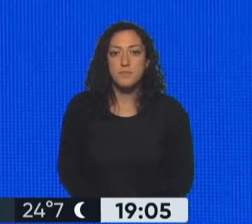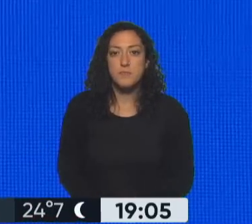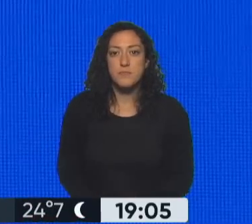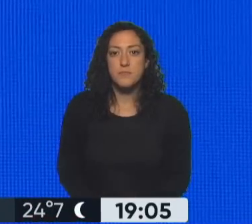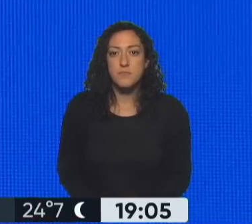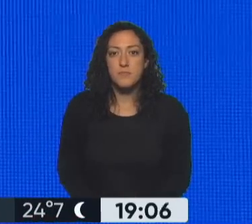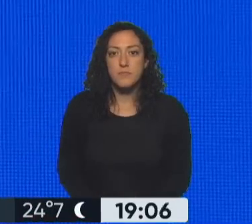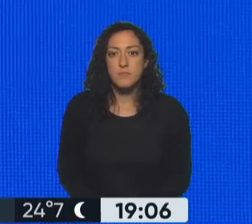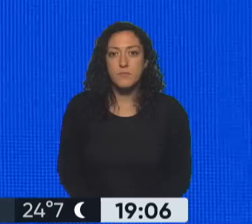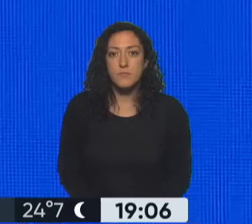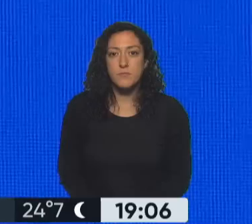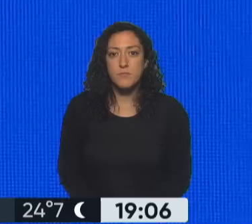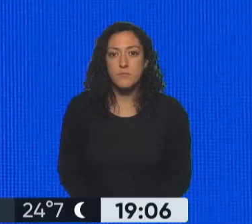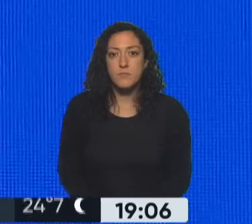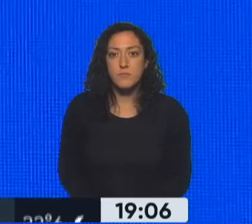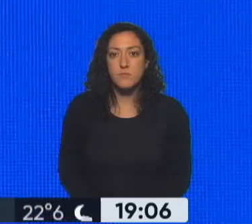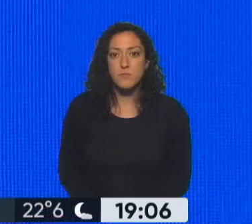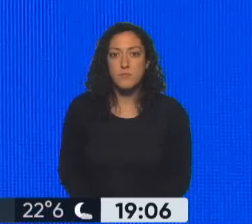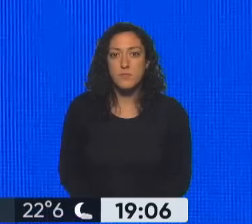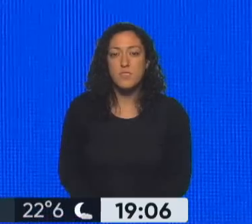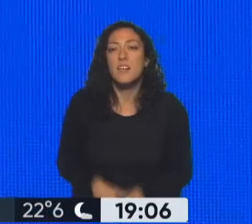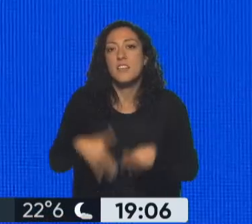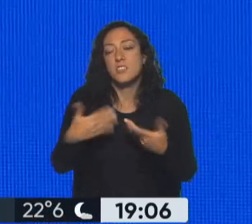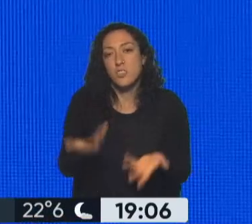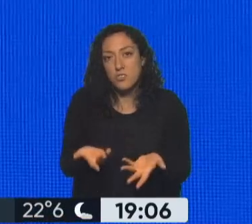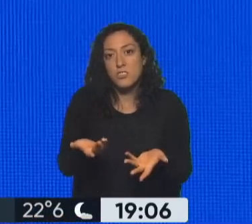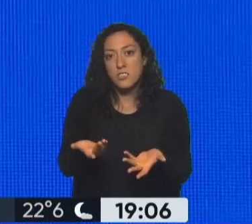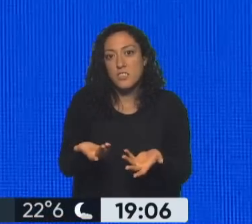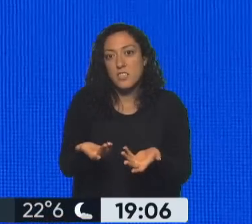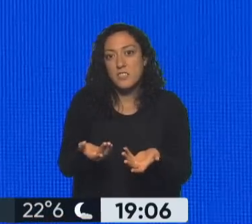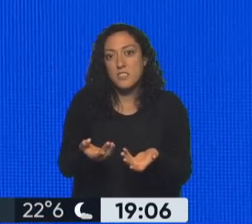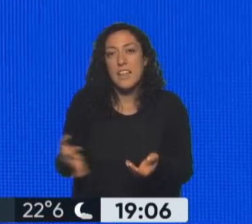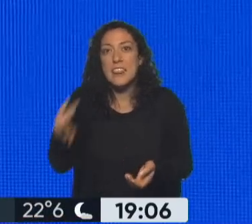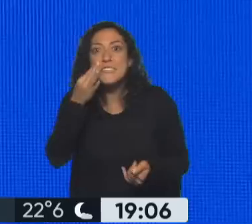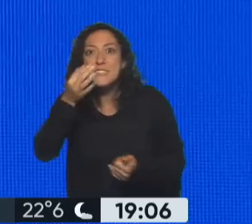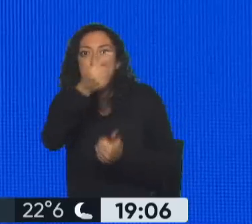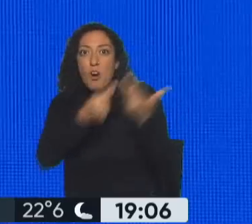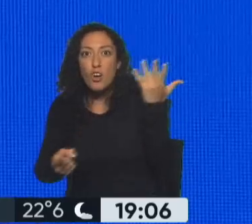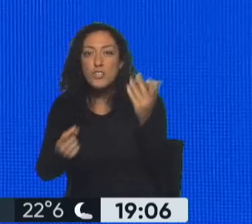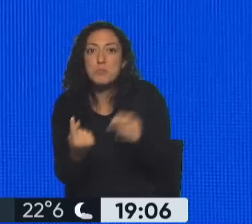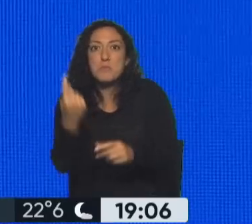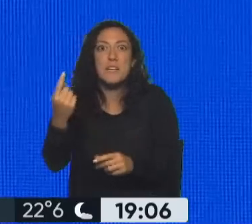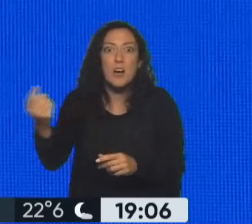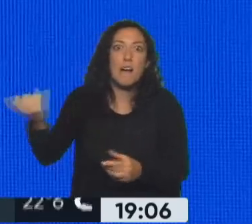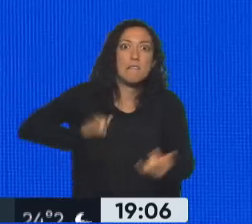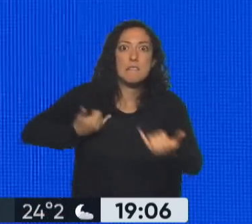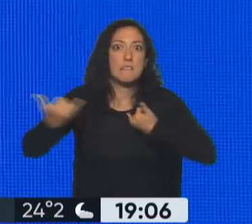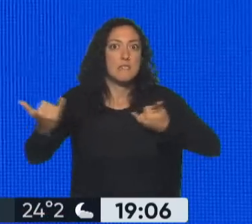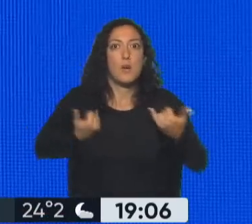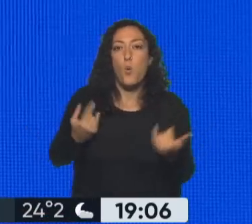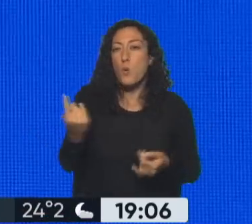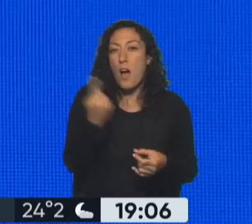electoral. Y bueno, empezaron a llegar los primeros testimonios. Y en una hora y media